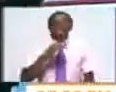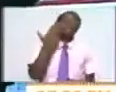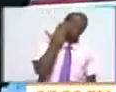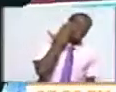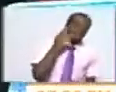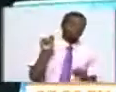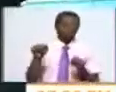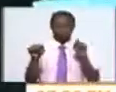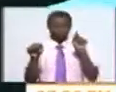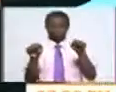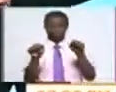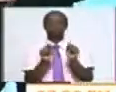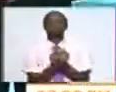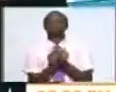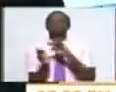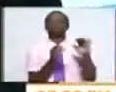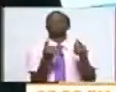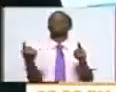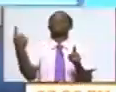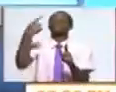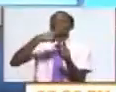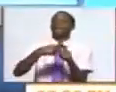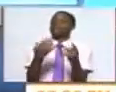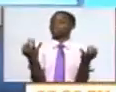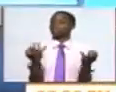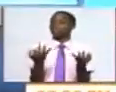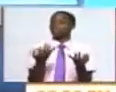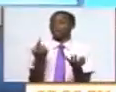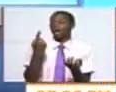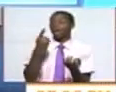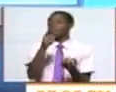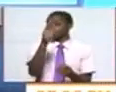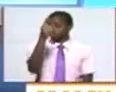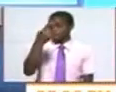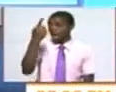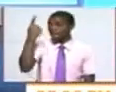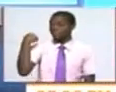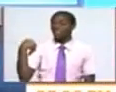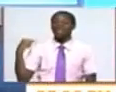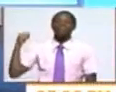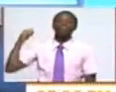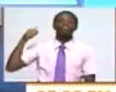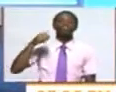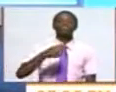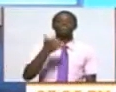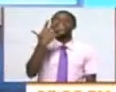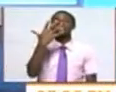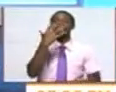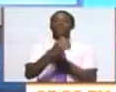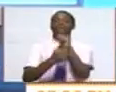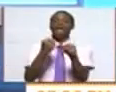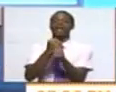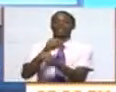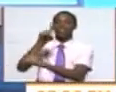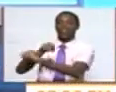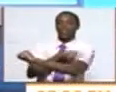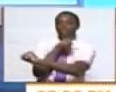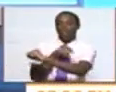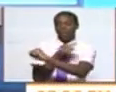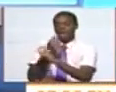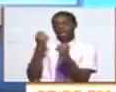también estamos nosotros, como siempre, en vivo. Ayer cumplió, por cierto, La Iguana 5 años, el portal La Iguana. Nosotros tenemos